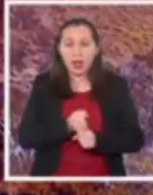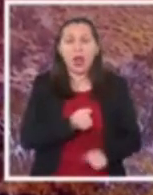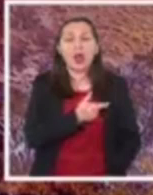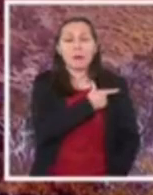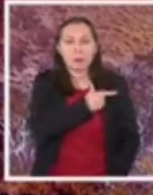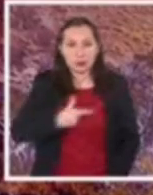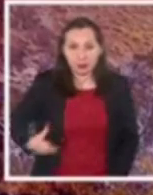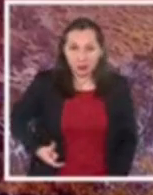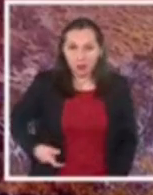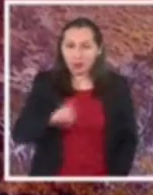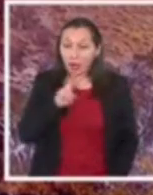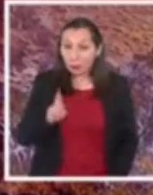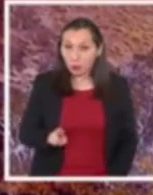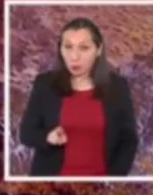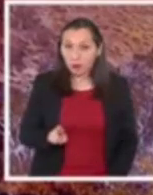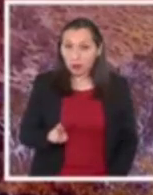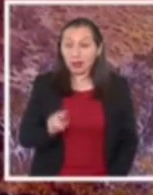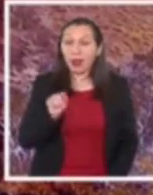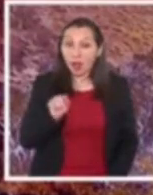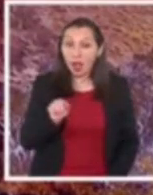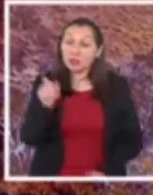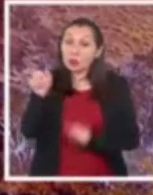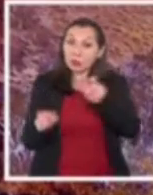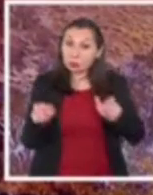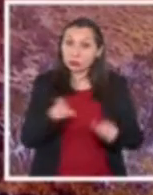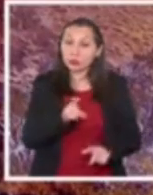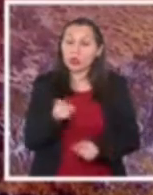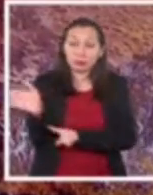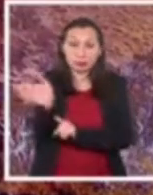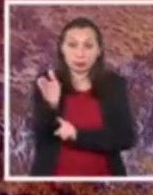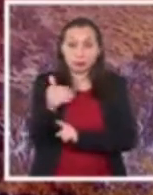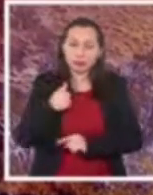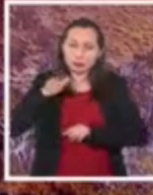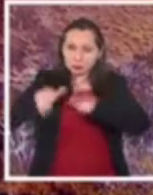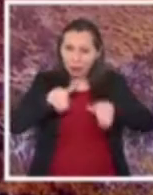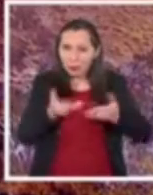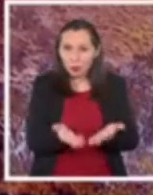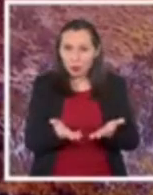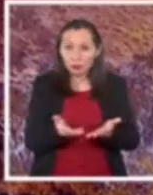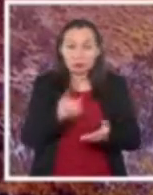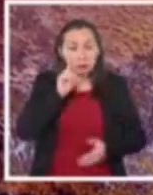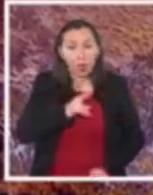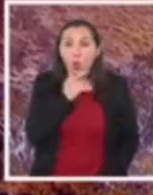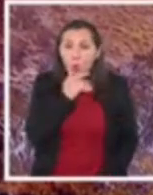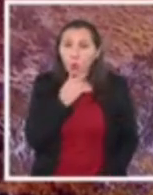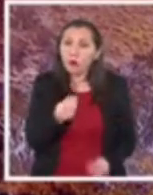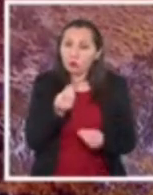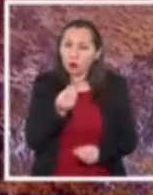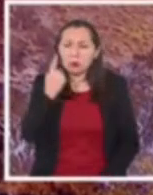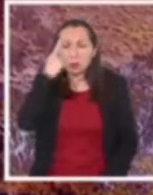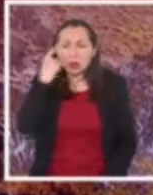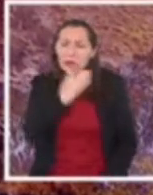presidente de la república Y a esta compatriotas los convoco no me cabe ninguna duda que con buena